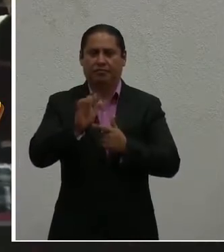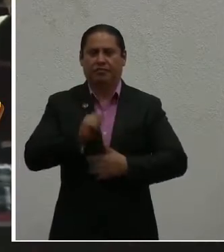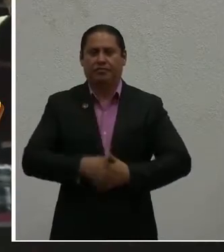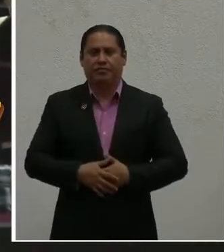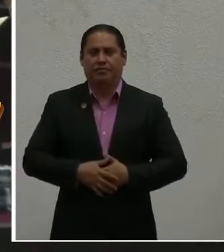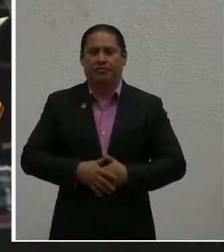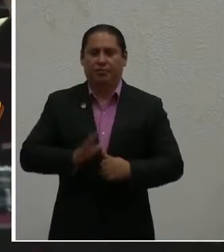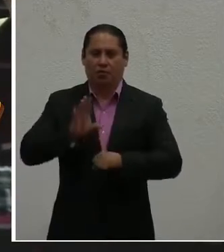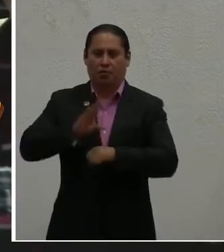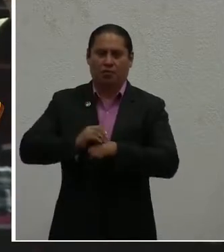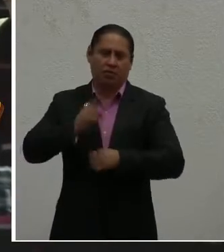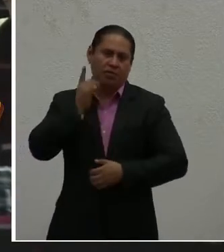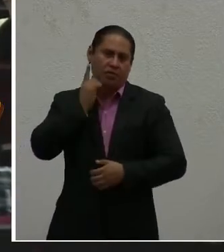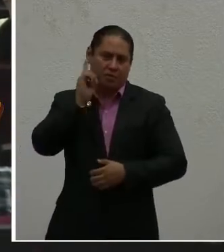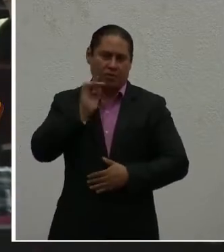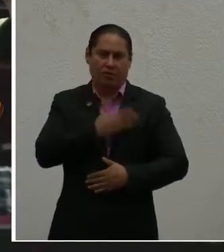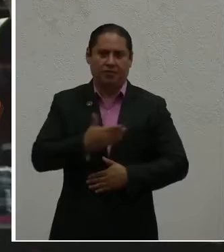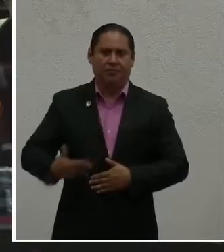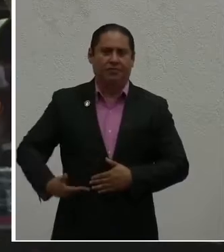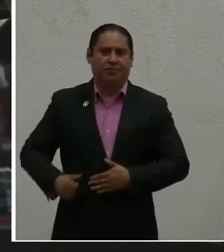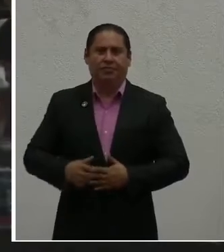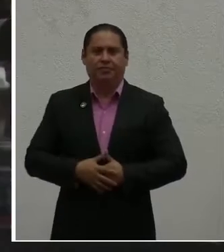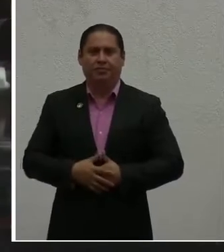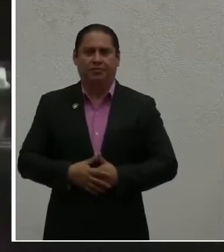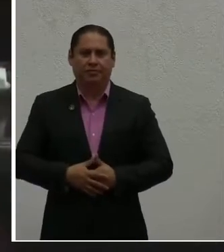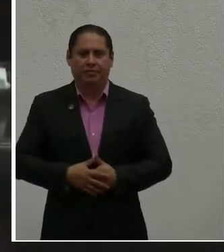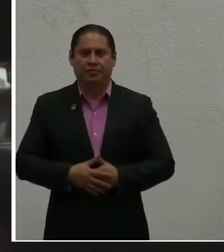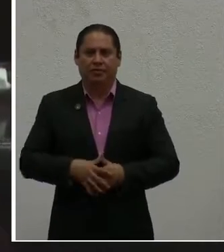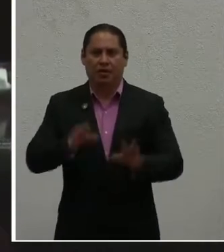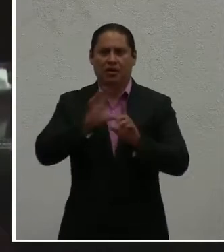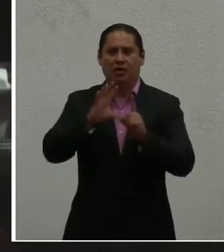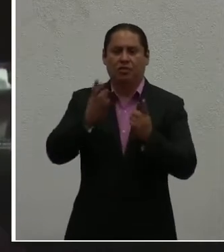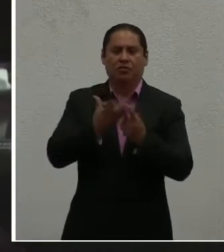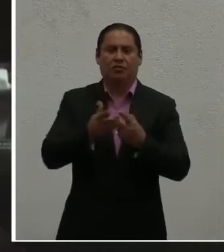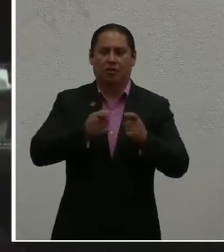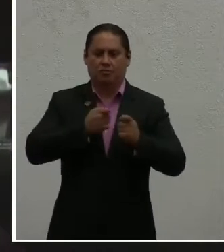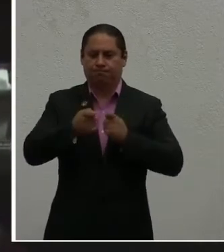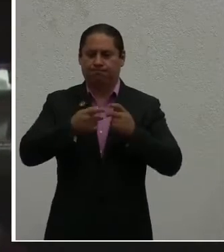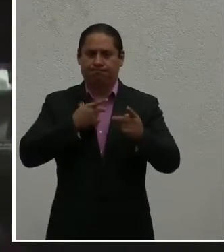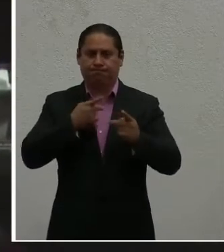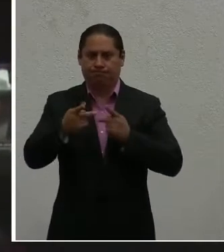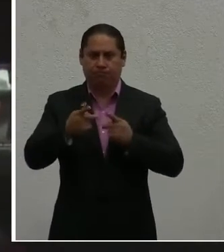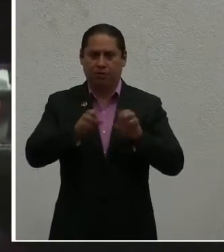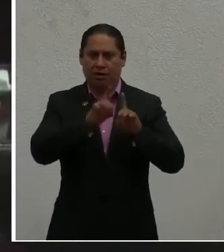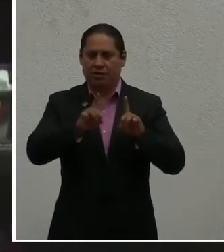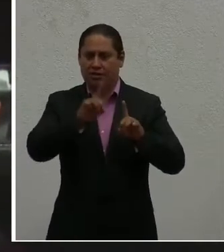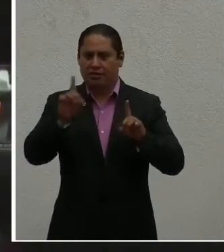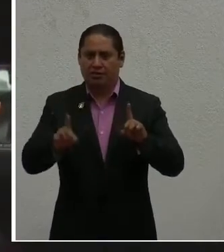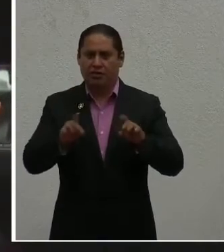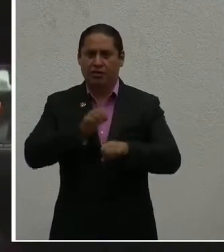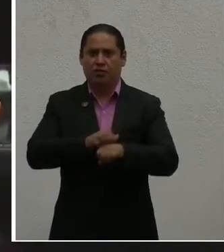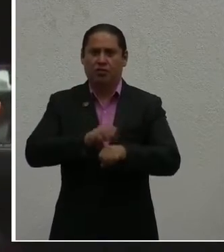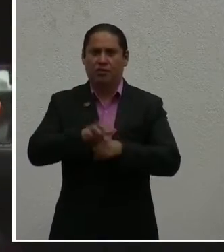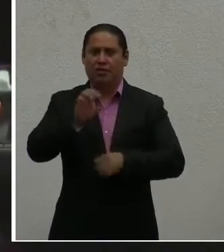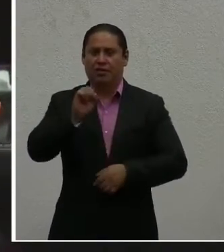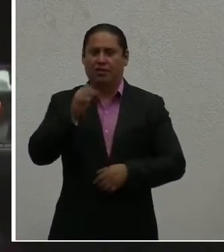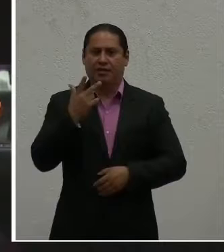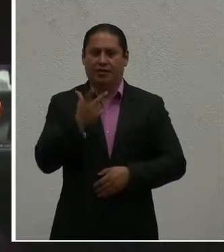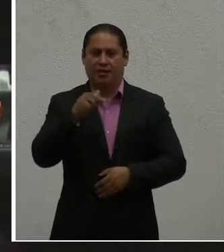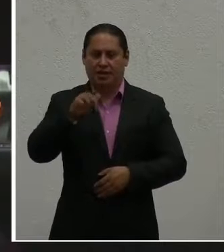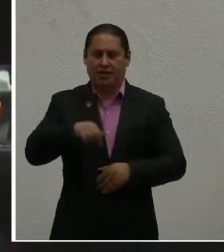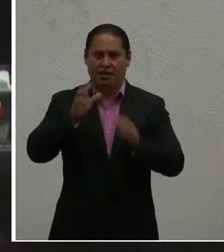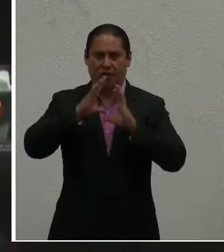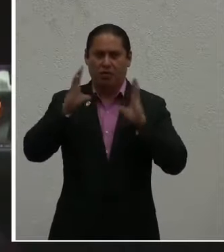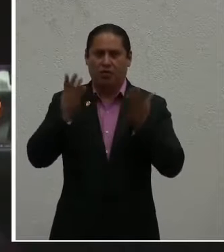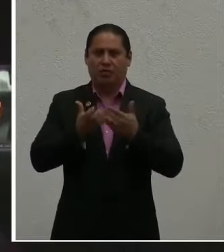su venia, diputada presidenta. La Comisión de Planeación para el Desarrollo de la 68ª Legislatura del